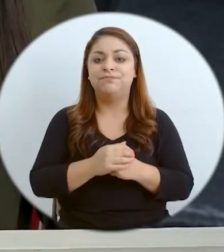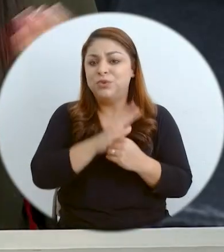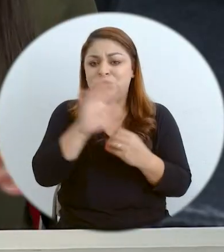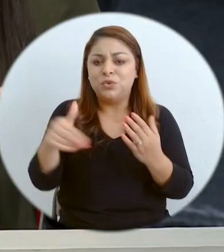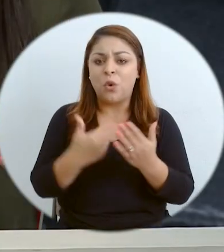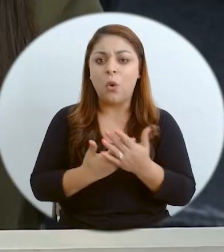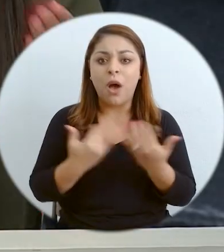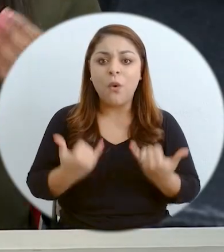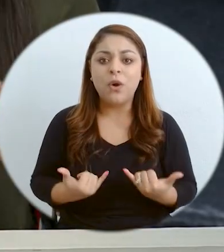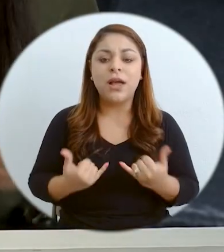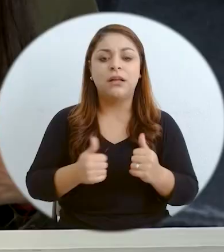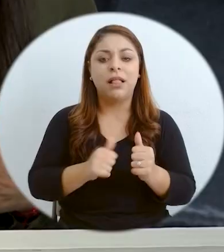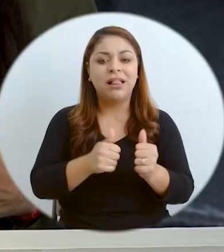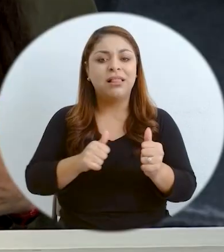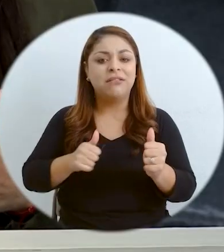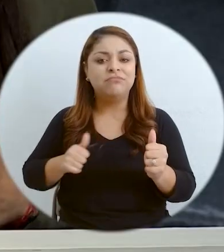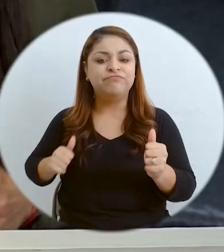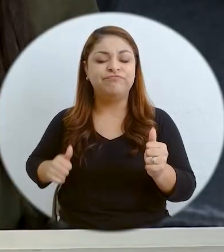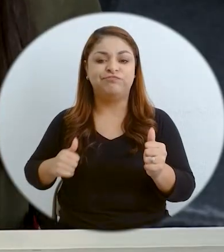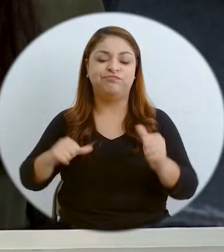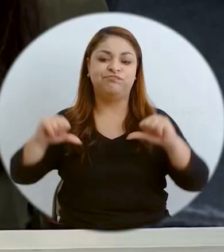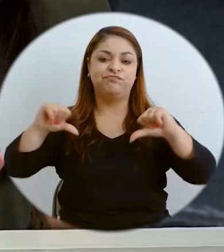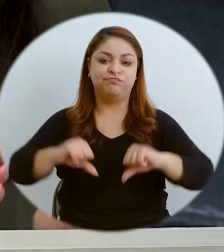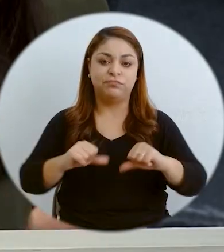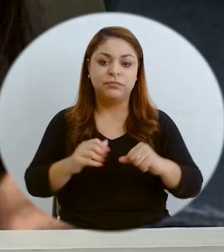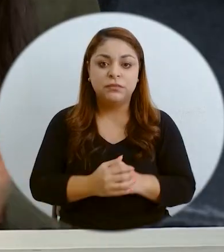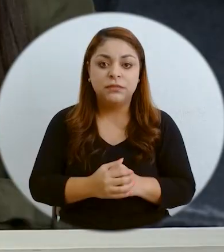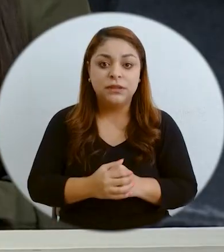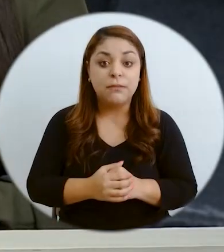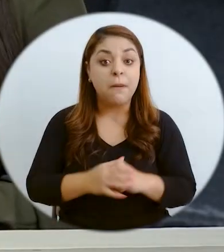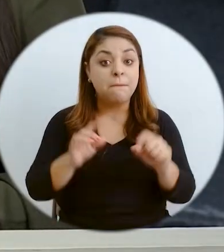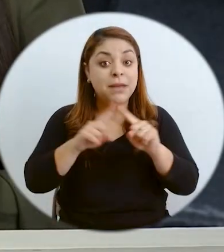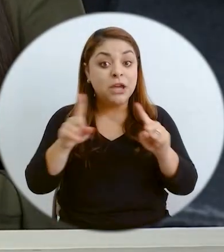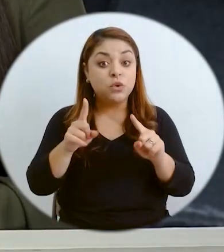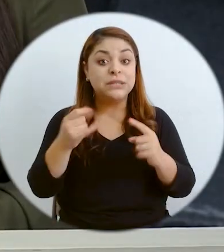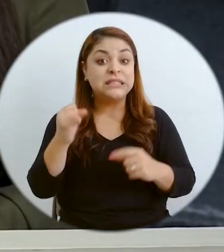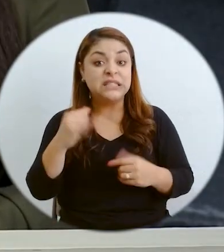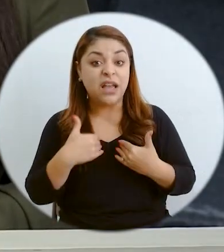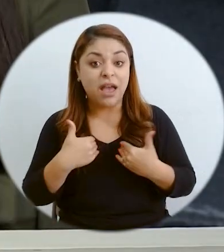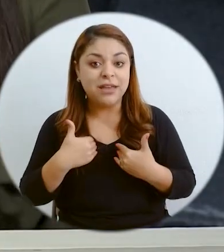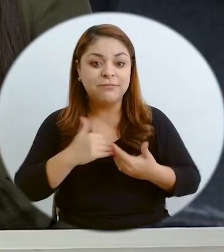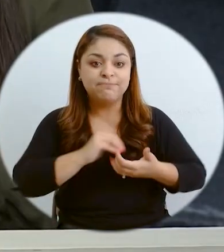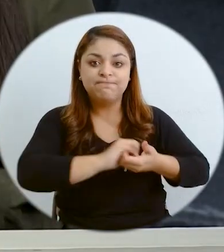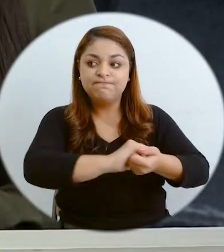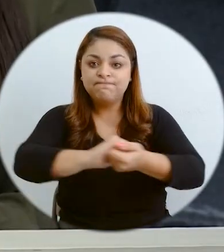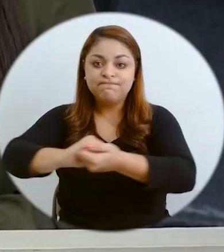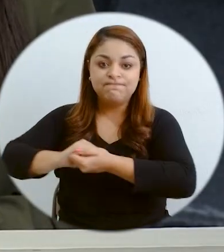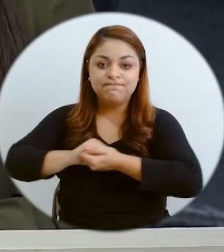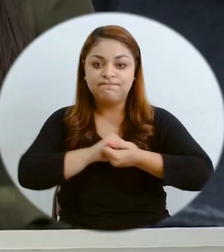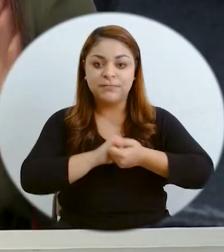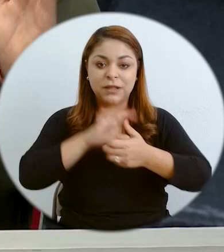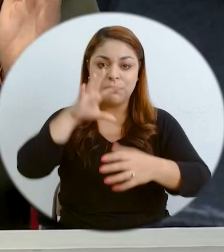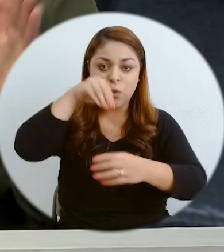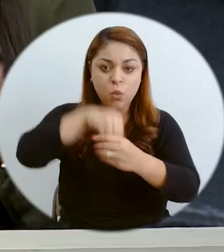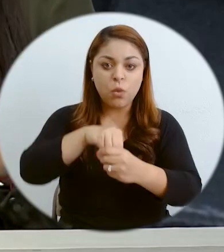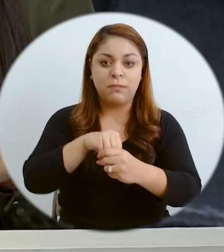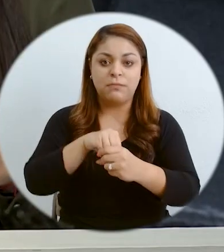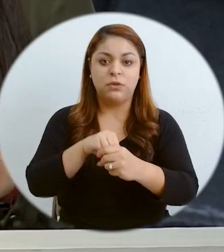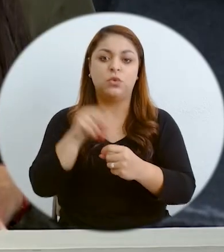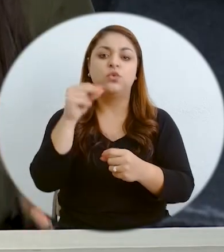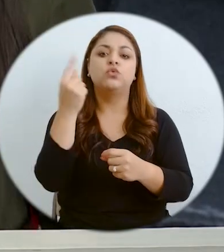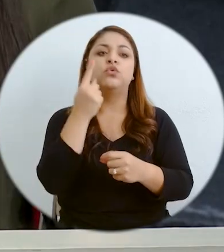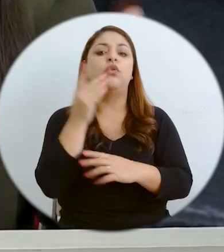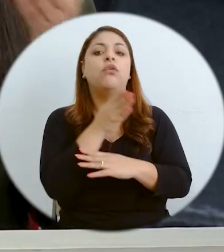y hoy todo eso ha venido en retroceso. Pero si hay una articulación y un involucramiento más allá de estar solo en el